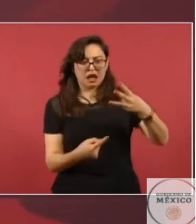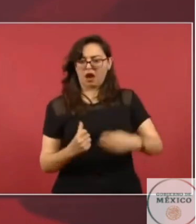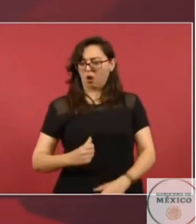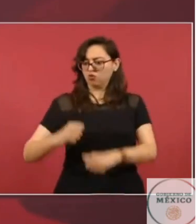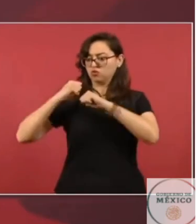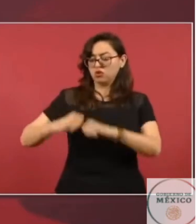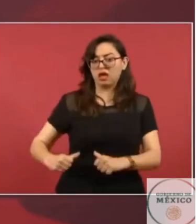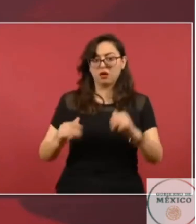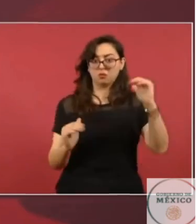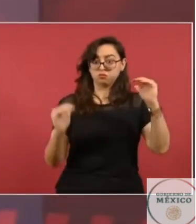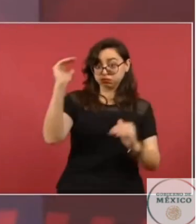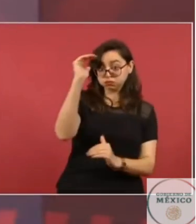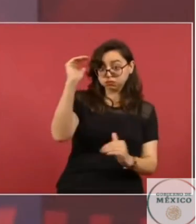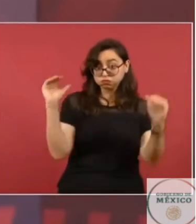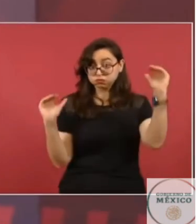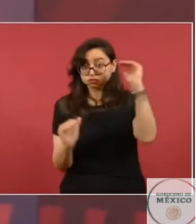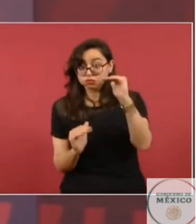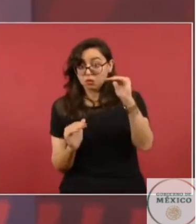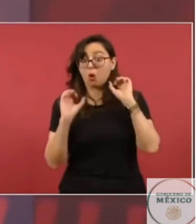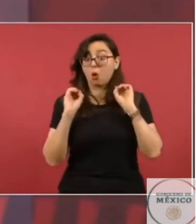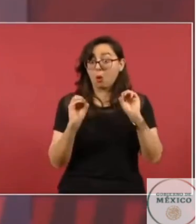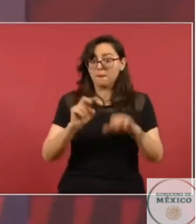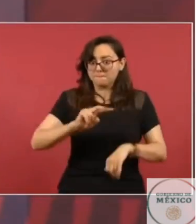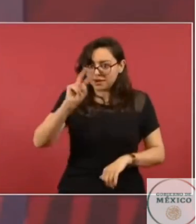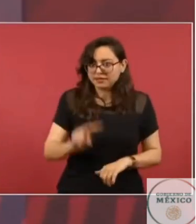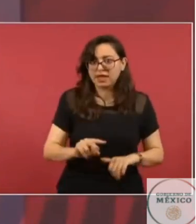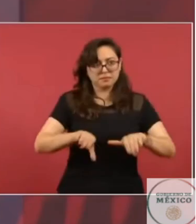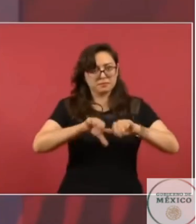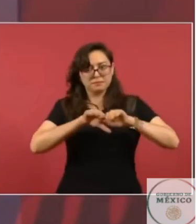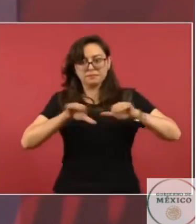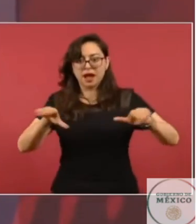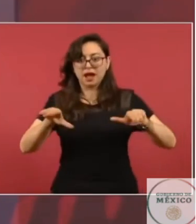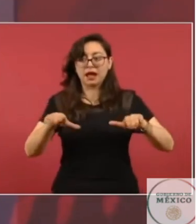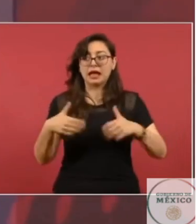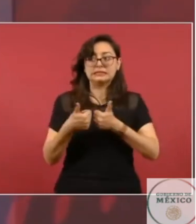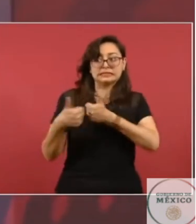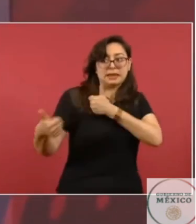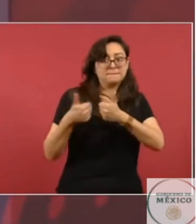independencia, autonomía de los poderes, porque antes no había.